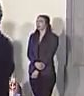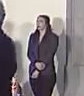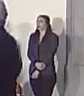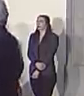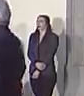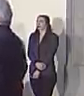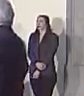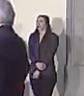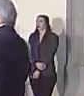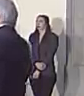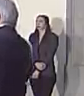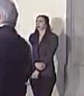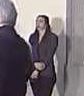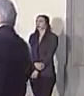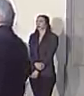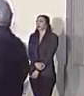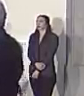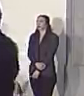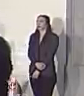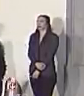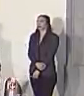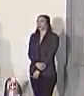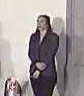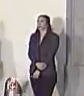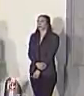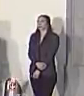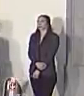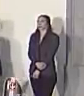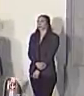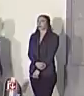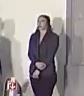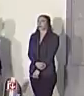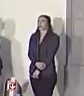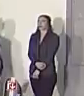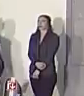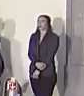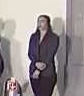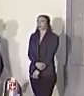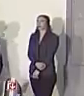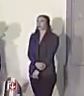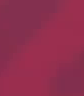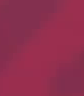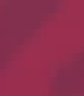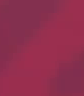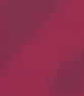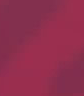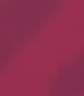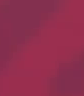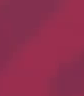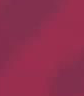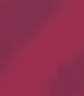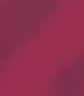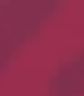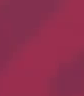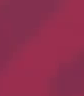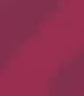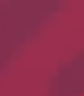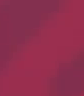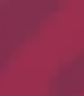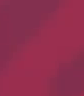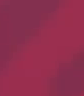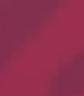estos casos sobre la fabricación de culpables. He dado instrucciones a la licenciada Olga